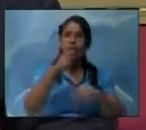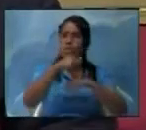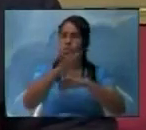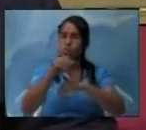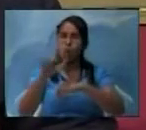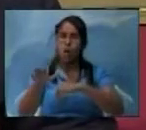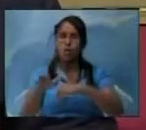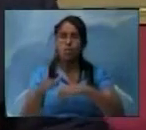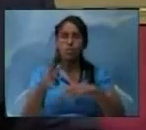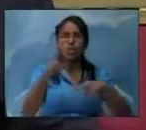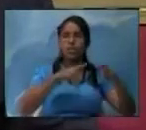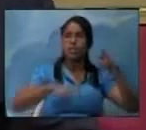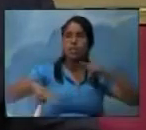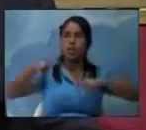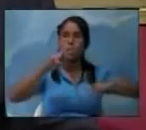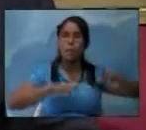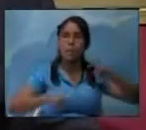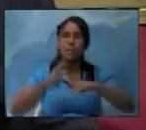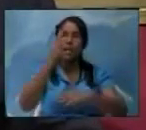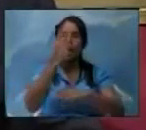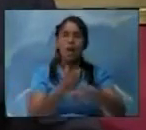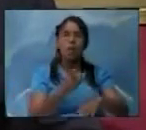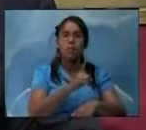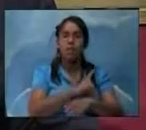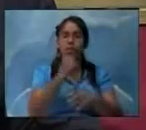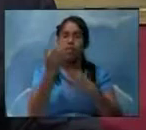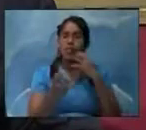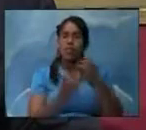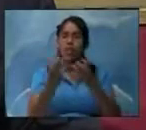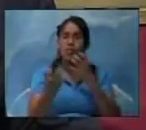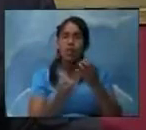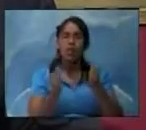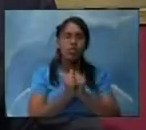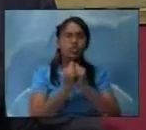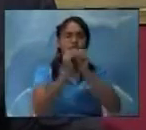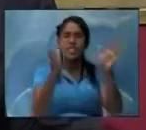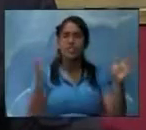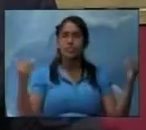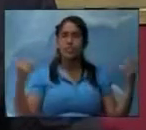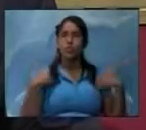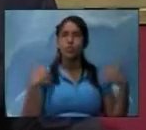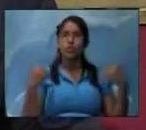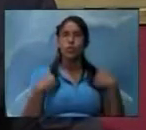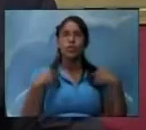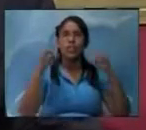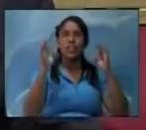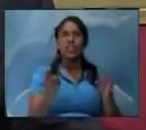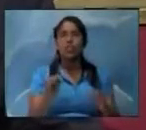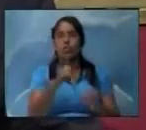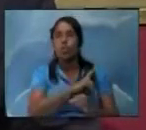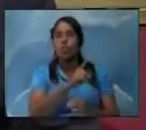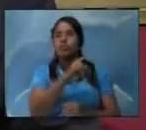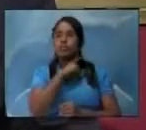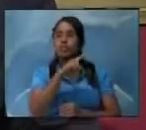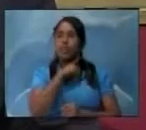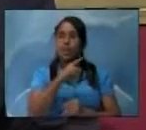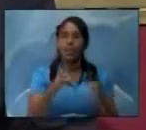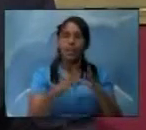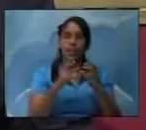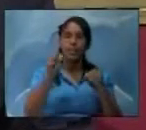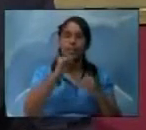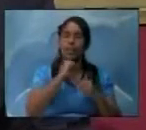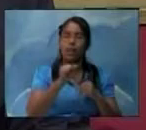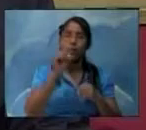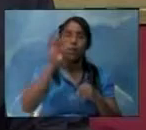Gloria a Dios. Que se pasean en medio del fuego sin sufrir ningún daño, y el aspecto